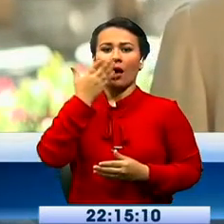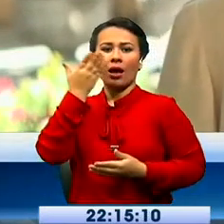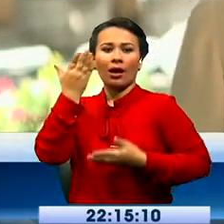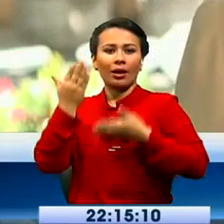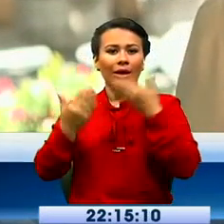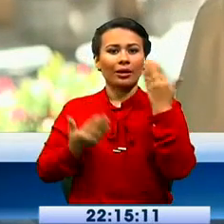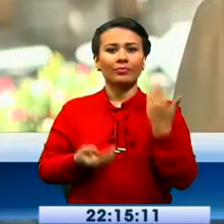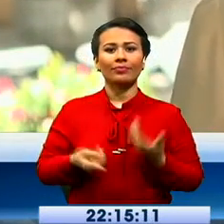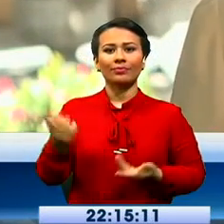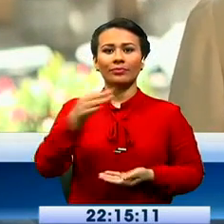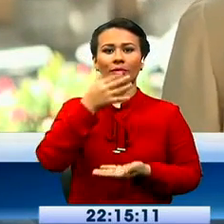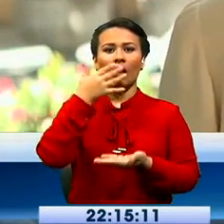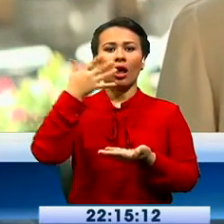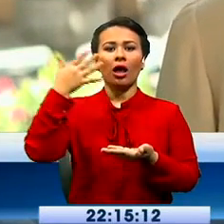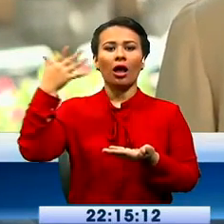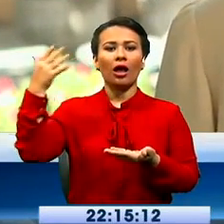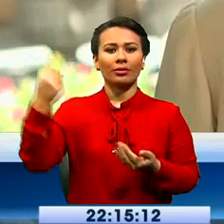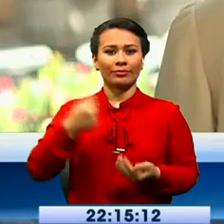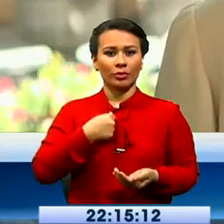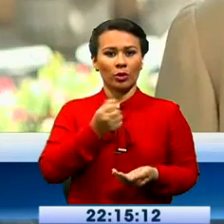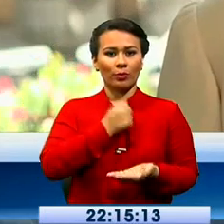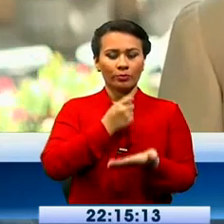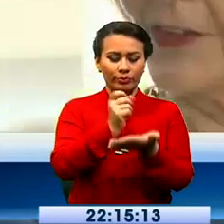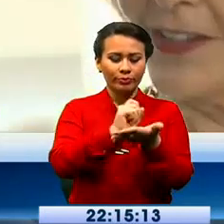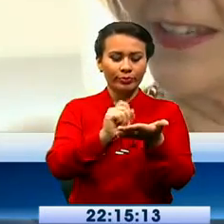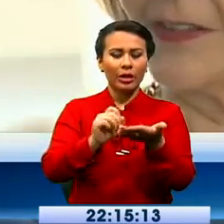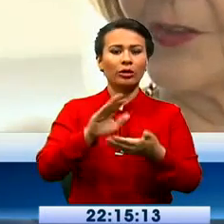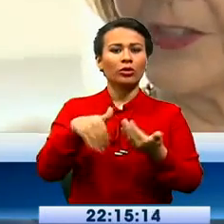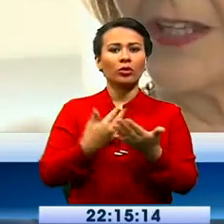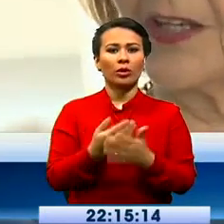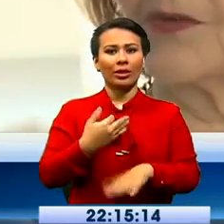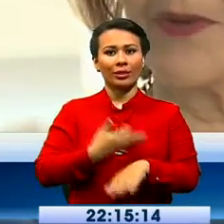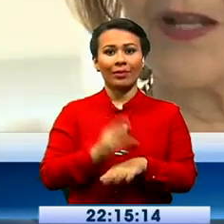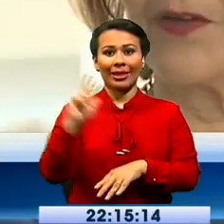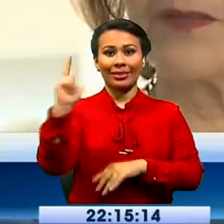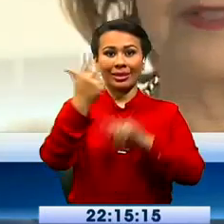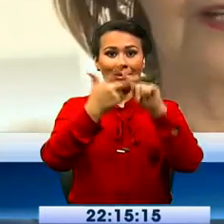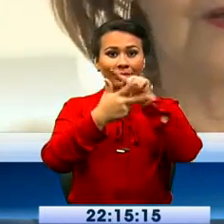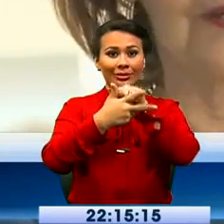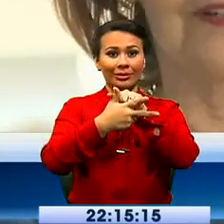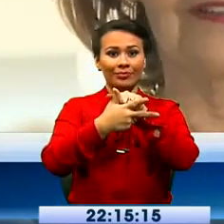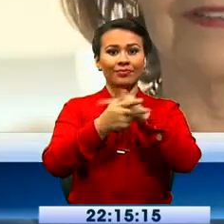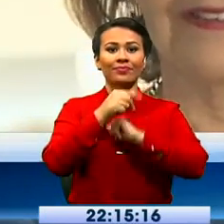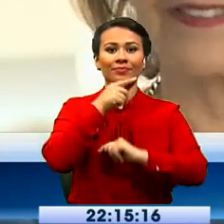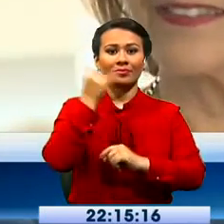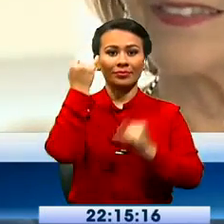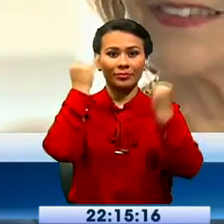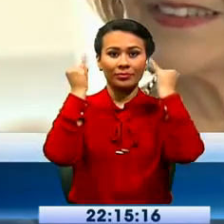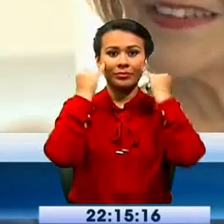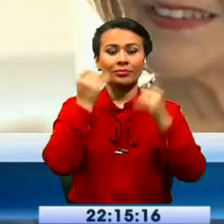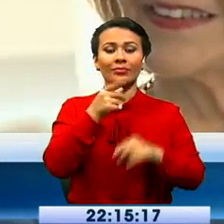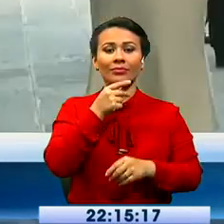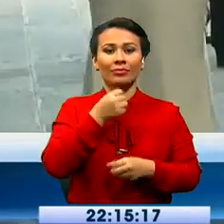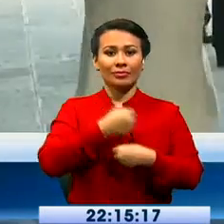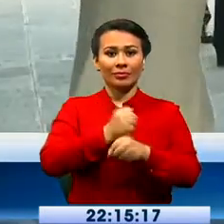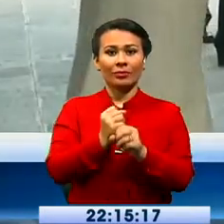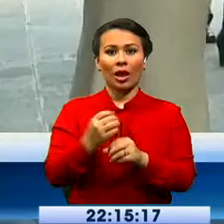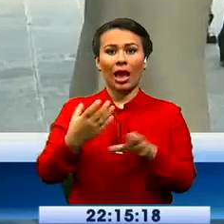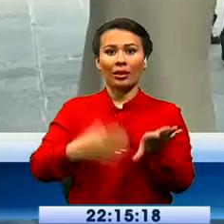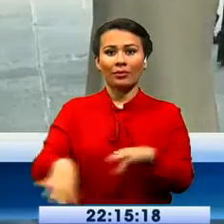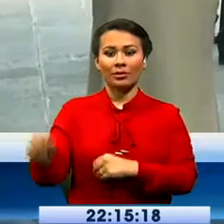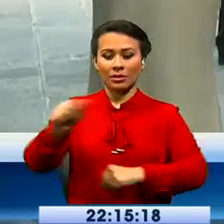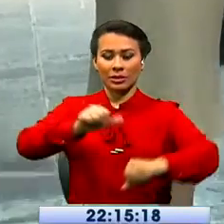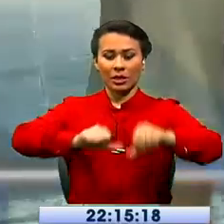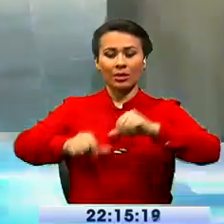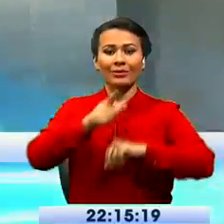al arte lírico, que es al que yo me he dedicado toda la vida. El tercer galardón en la categoría Creaciones, Realizaciones o Actividades